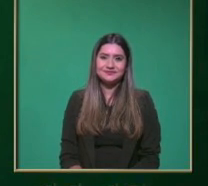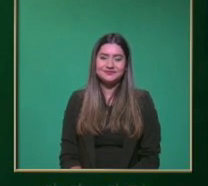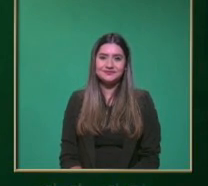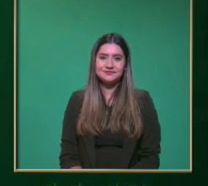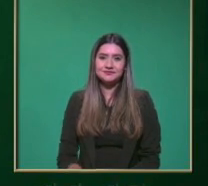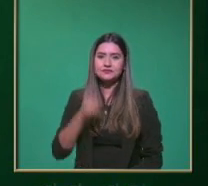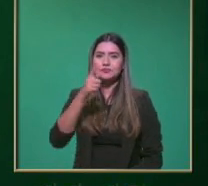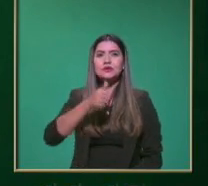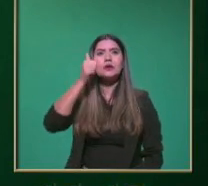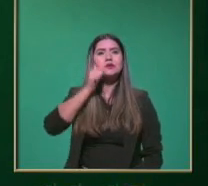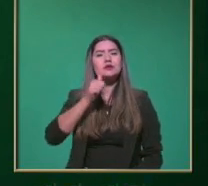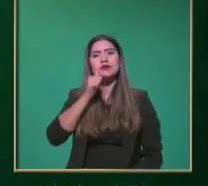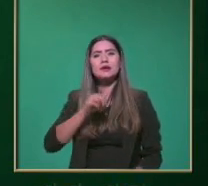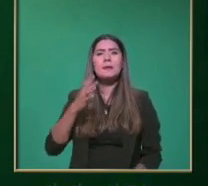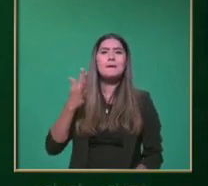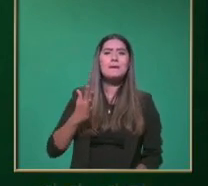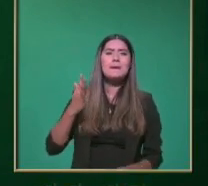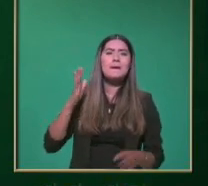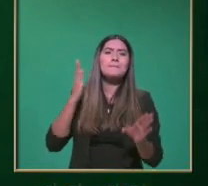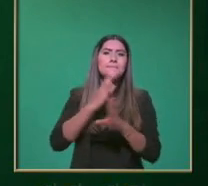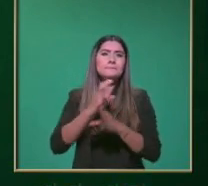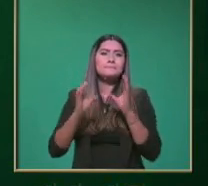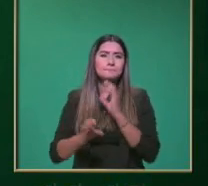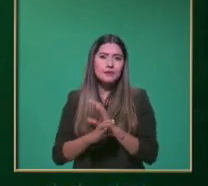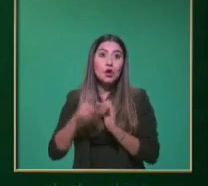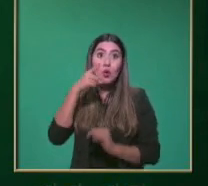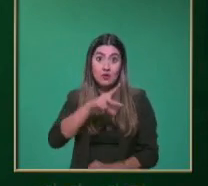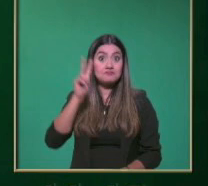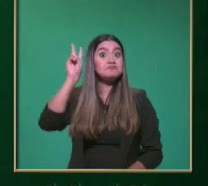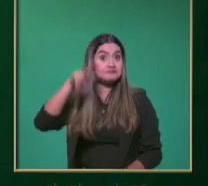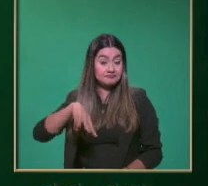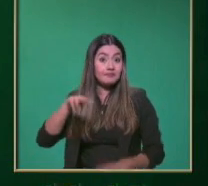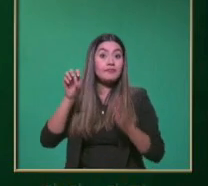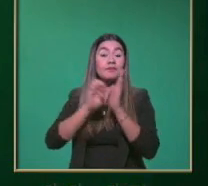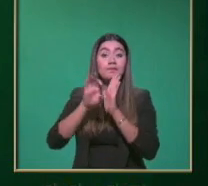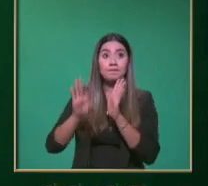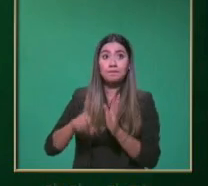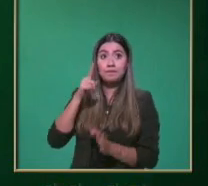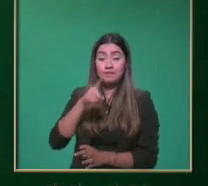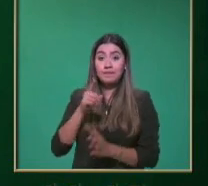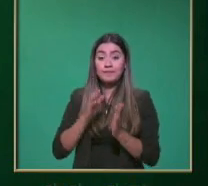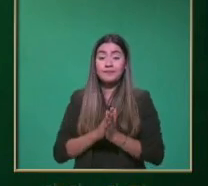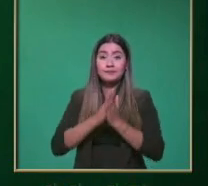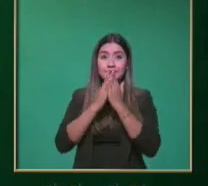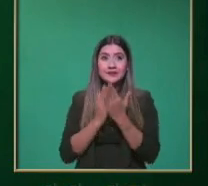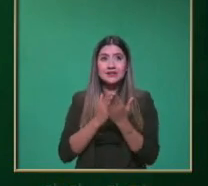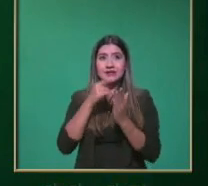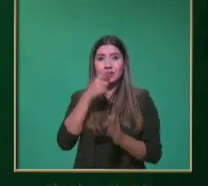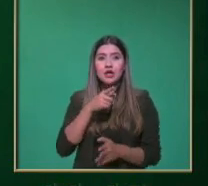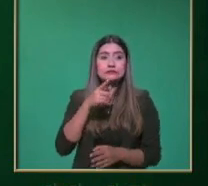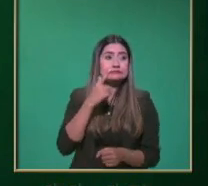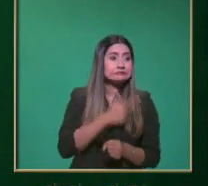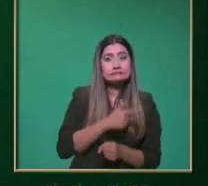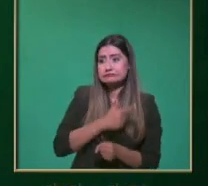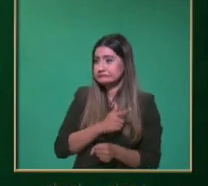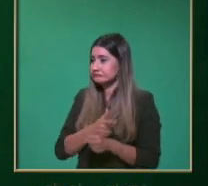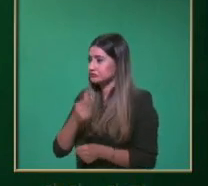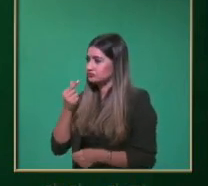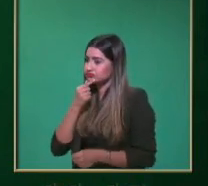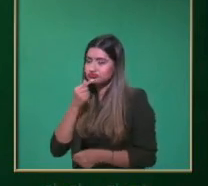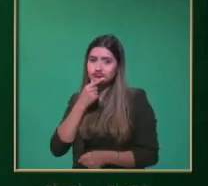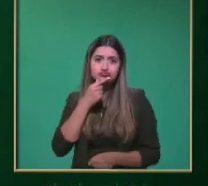en hechos que sucedieron en la realidad. Por ejemplo, se perdió un niño y ya no lo encontraron. Y la mamá se